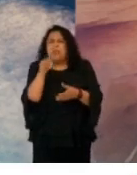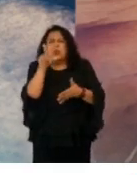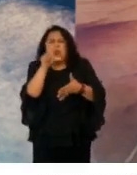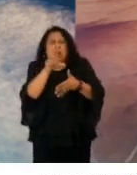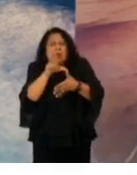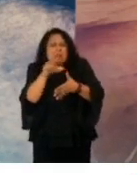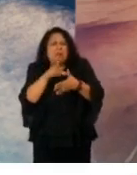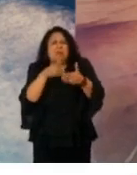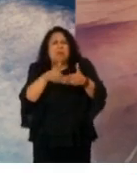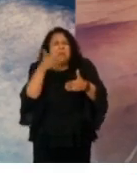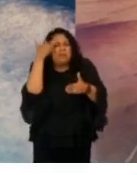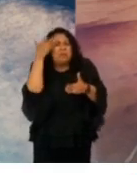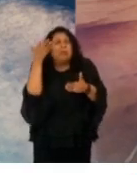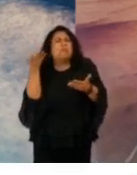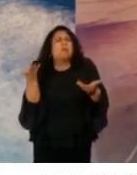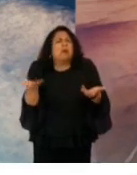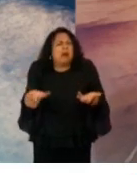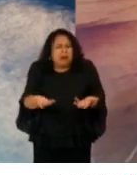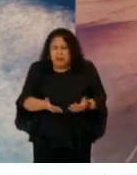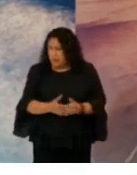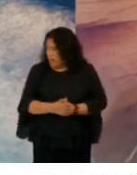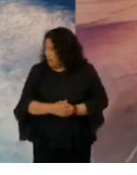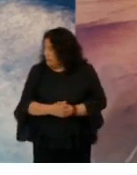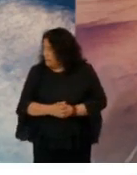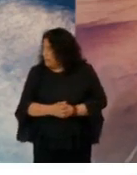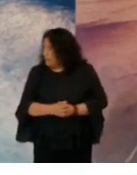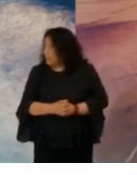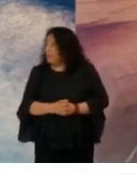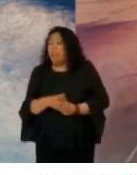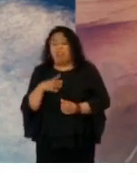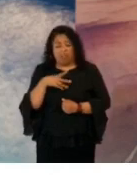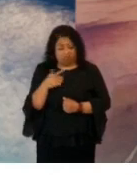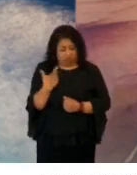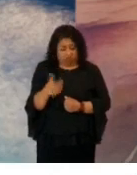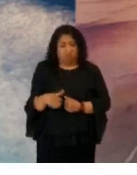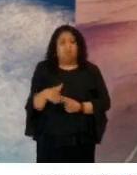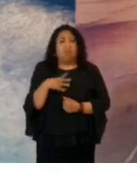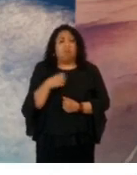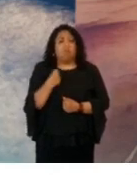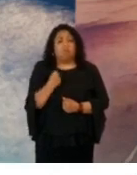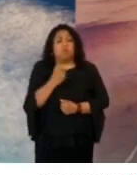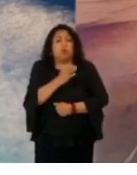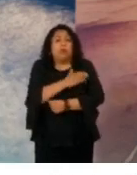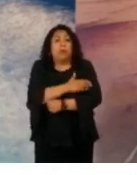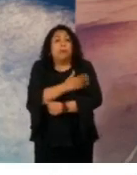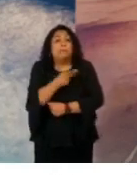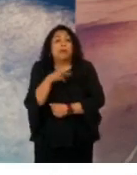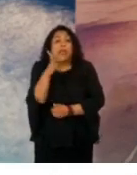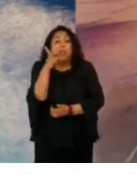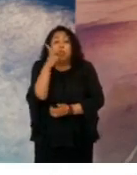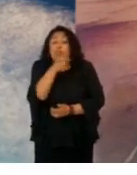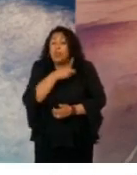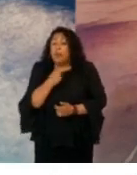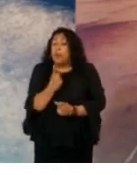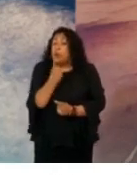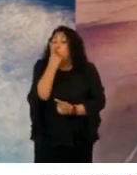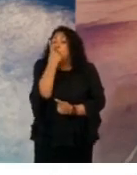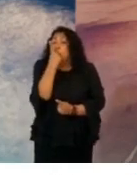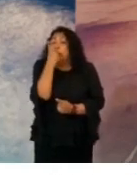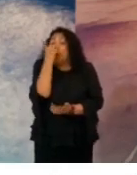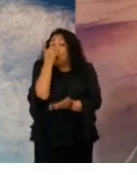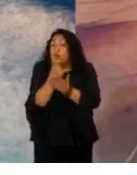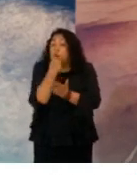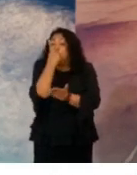Latina a largo plazo, y tiene la plata y el poder, pero no puede tomar sino una sola decisión, ¿qué